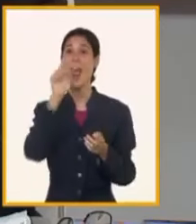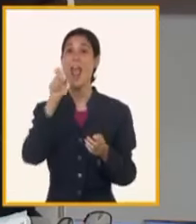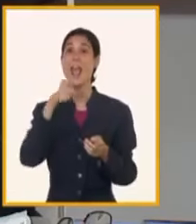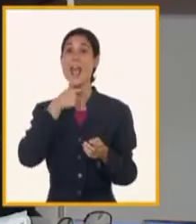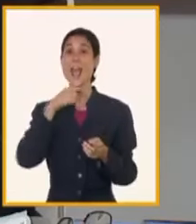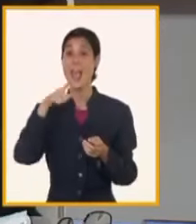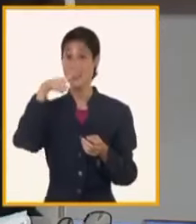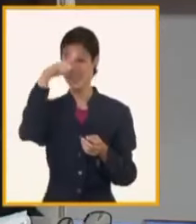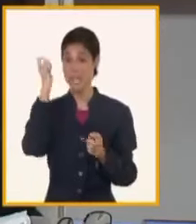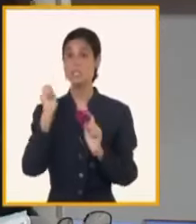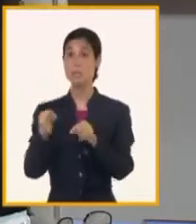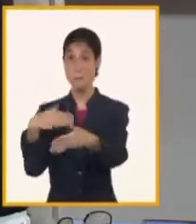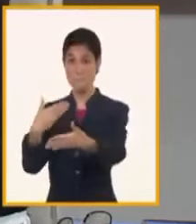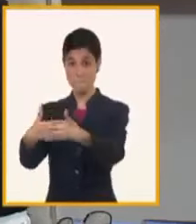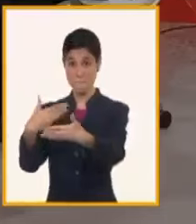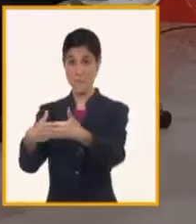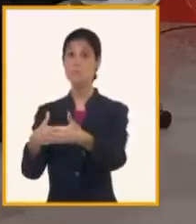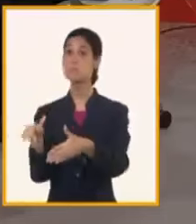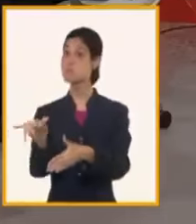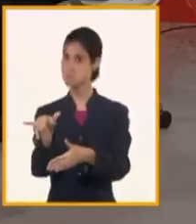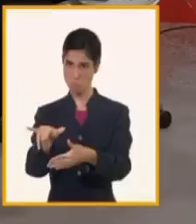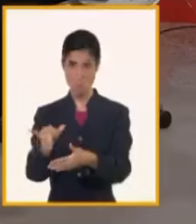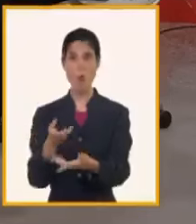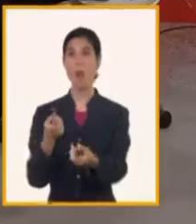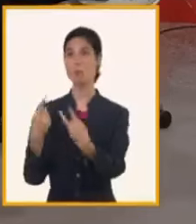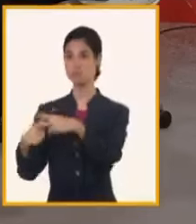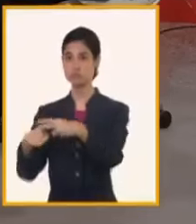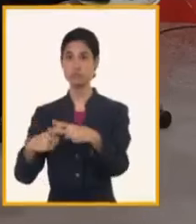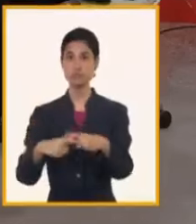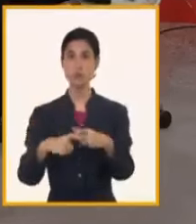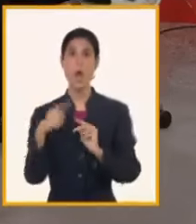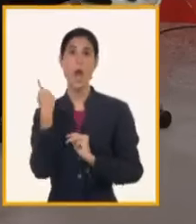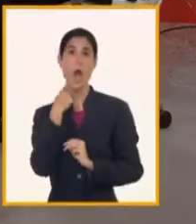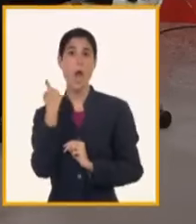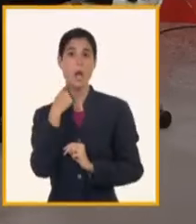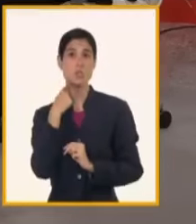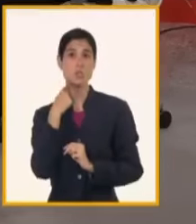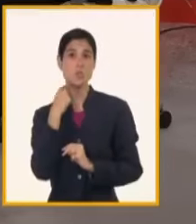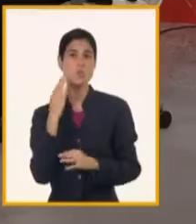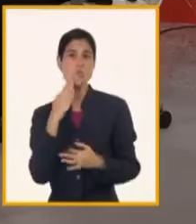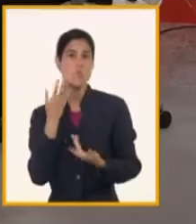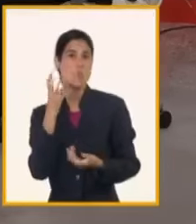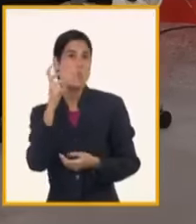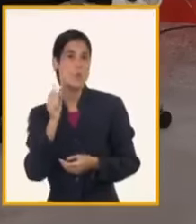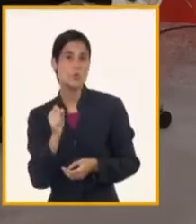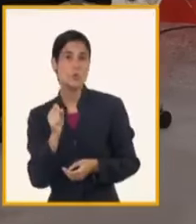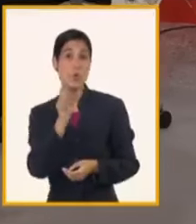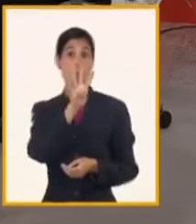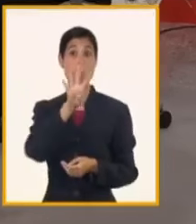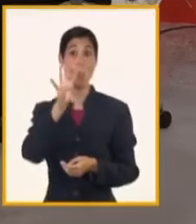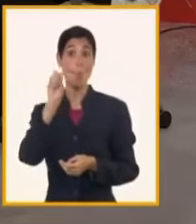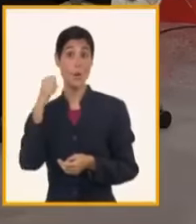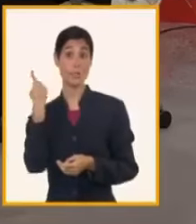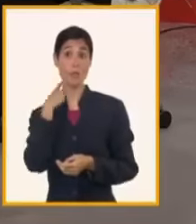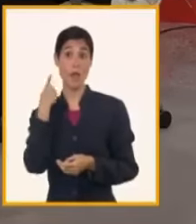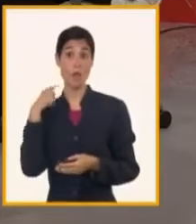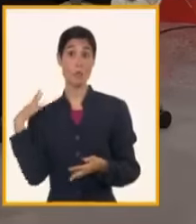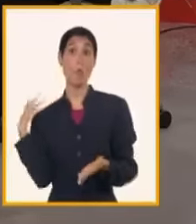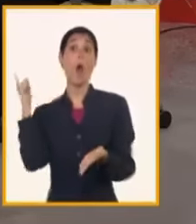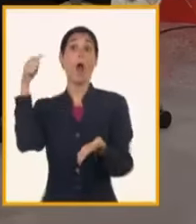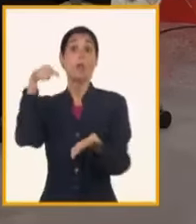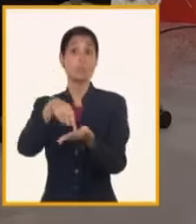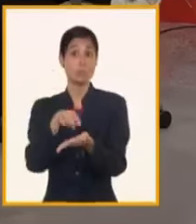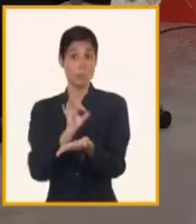tenemos en el país son unidades que tienen 40 años 50 años son unidades que los mantenimientos los hacemos con los recursos que tenemos